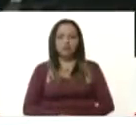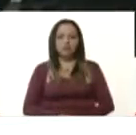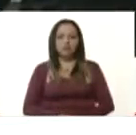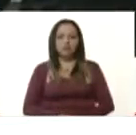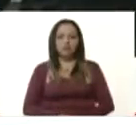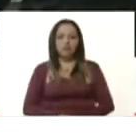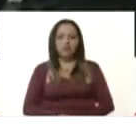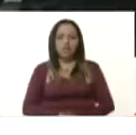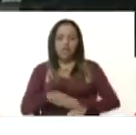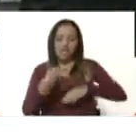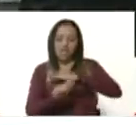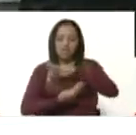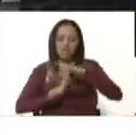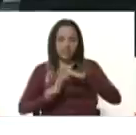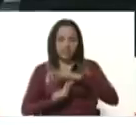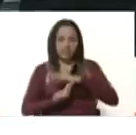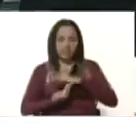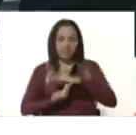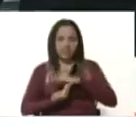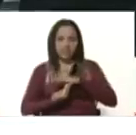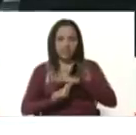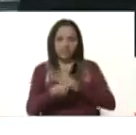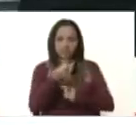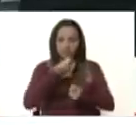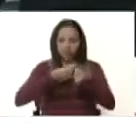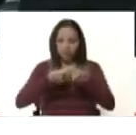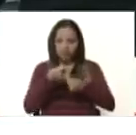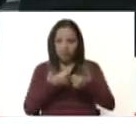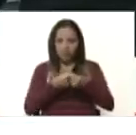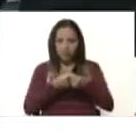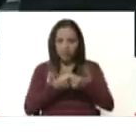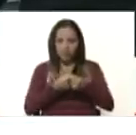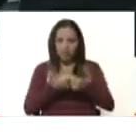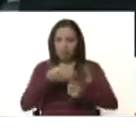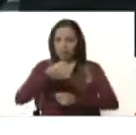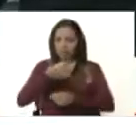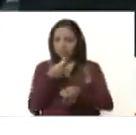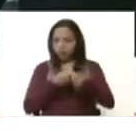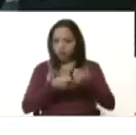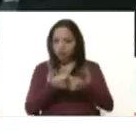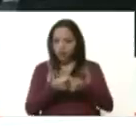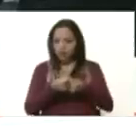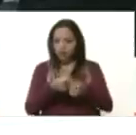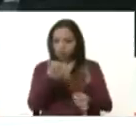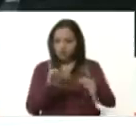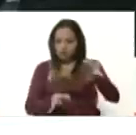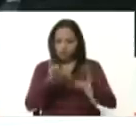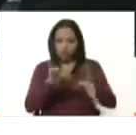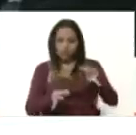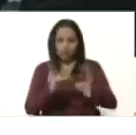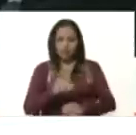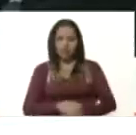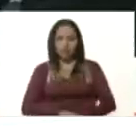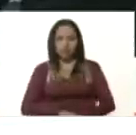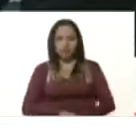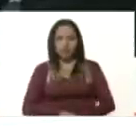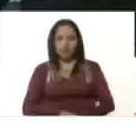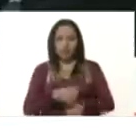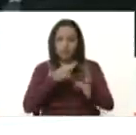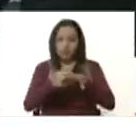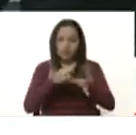la base material, financiera, monetaria, jurídica del